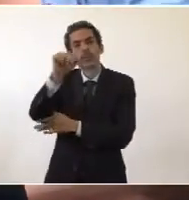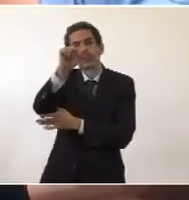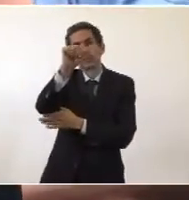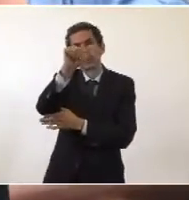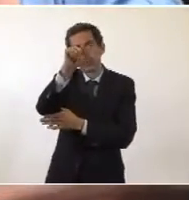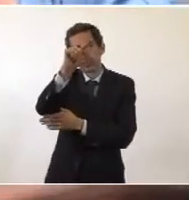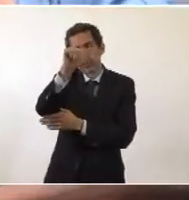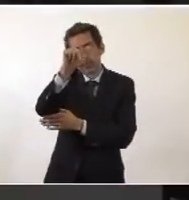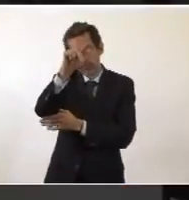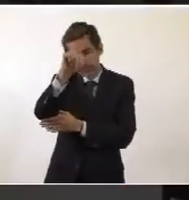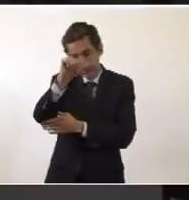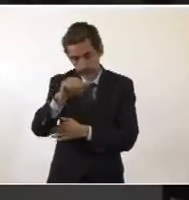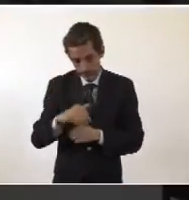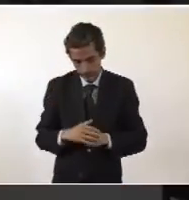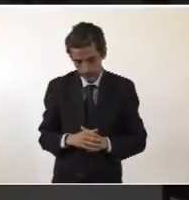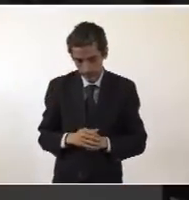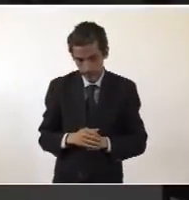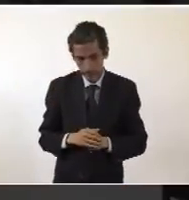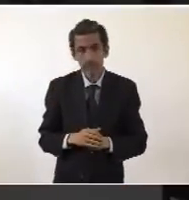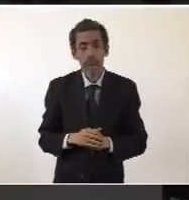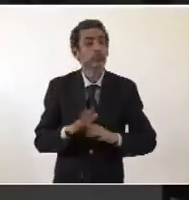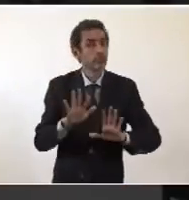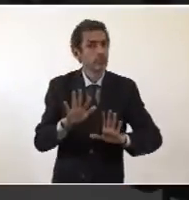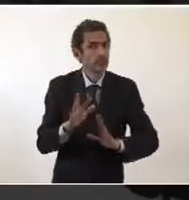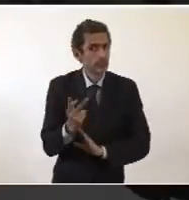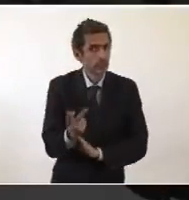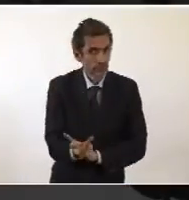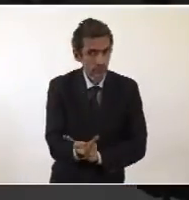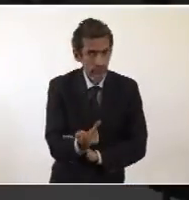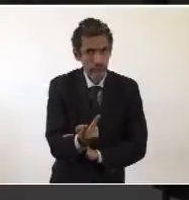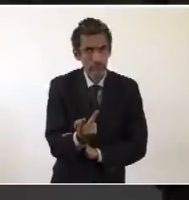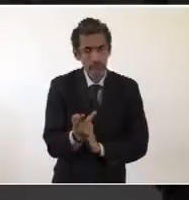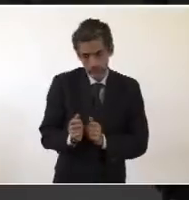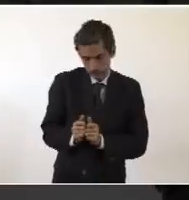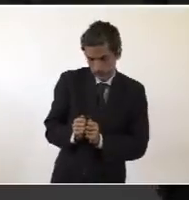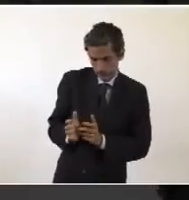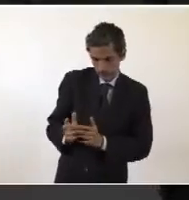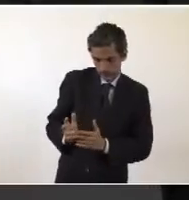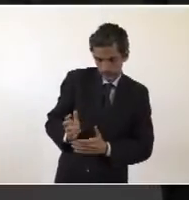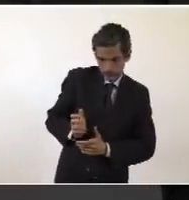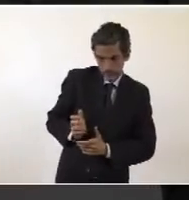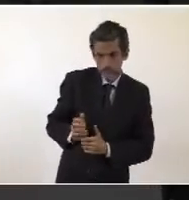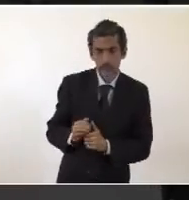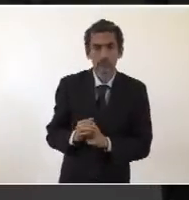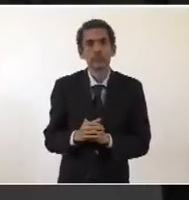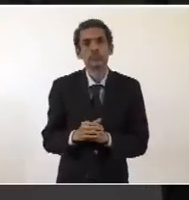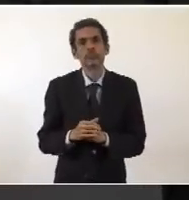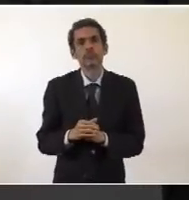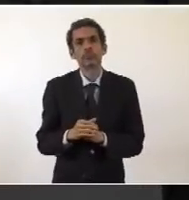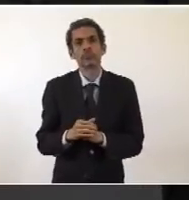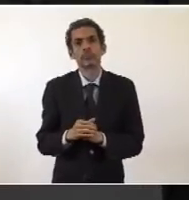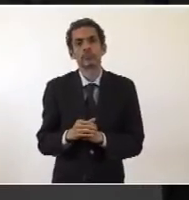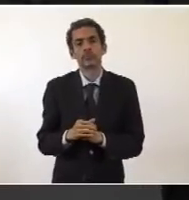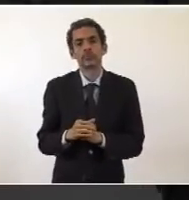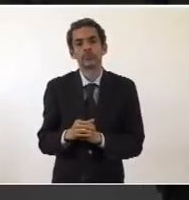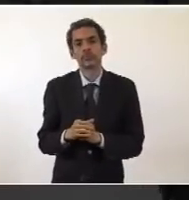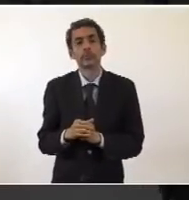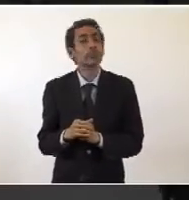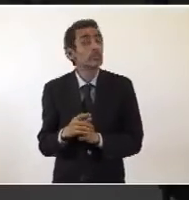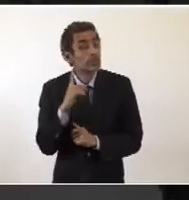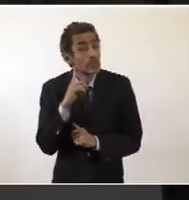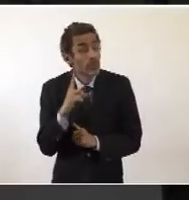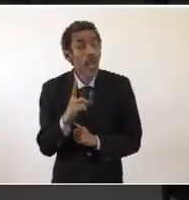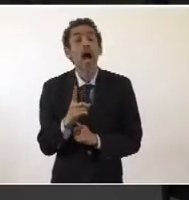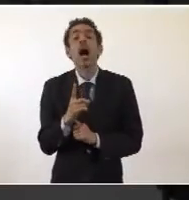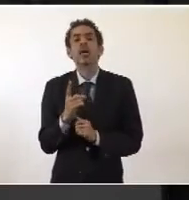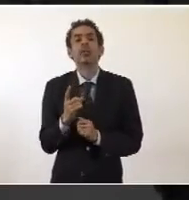Gracias. Muchas gracias a usted. Ya por último, doctora, es que me está llegando un mensaje de una de las personas encargadas de un gym. ¿De quién, perdón? De